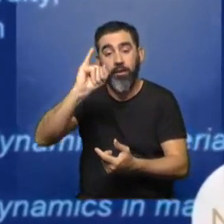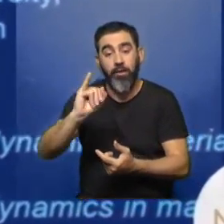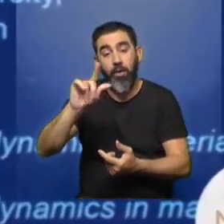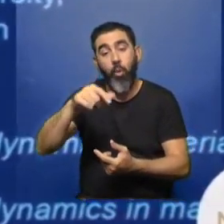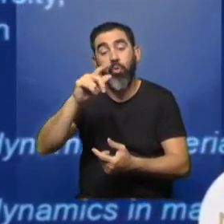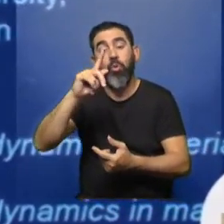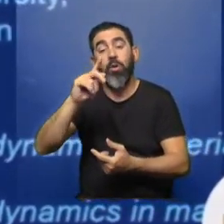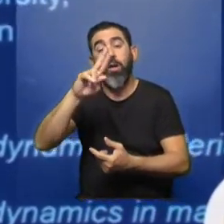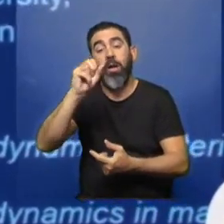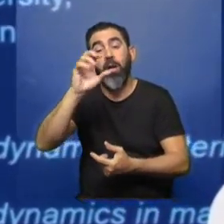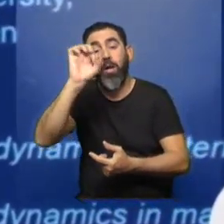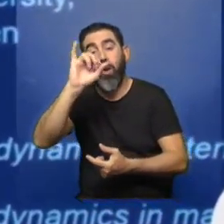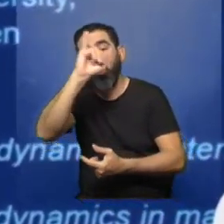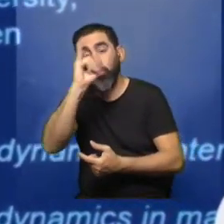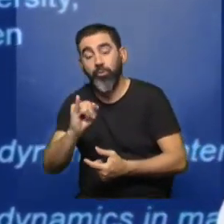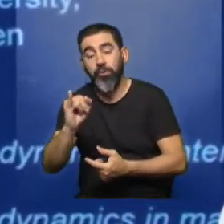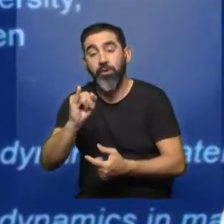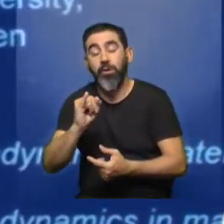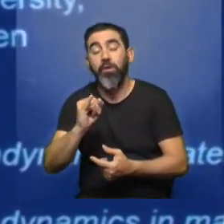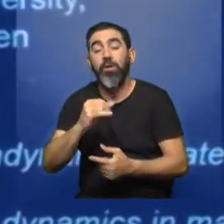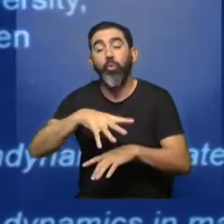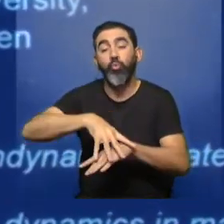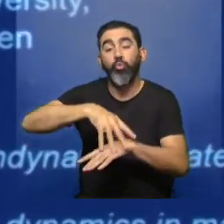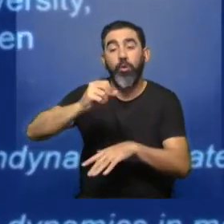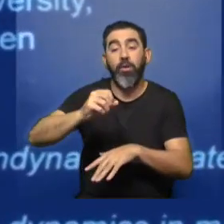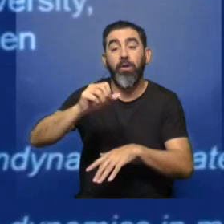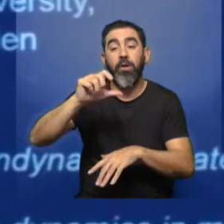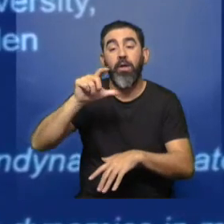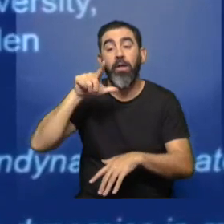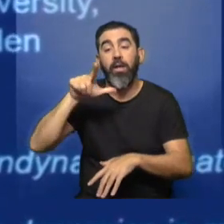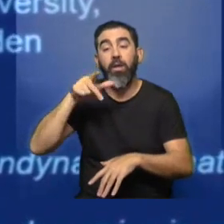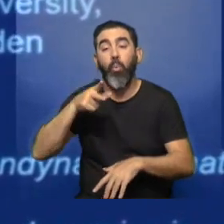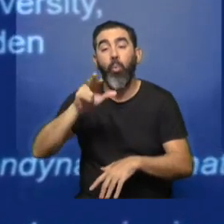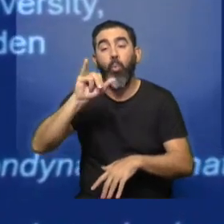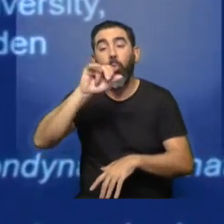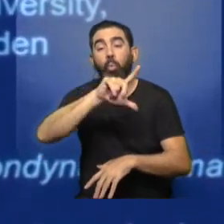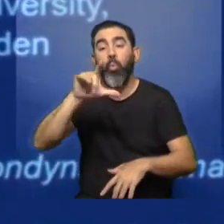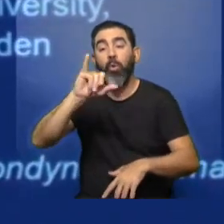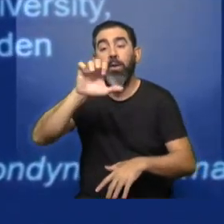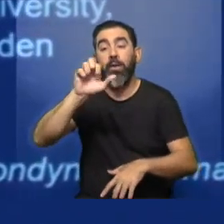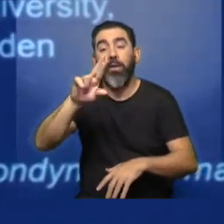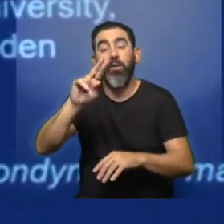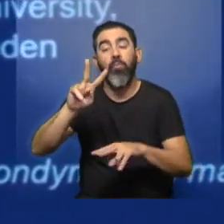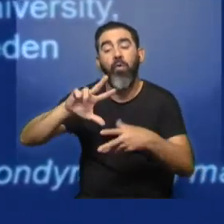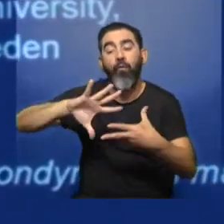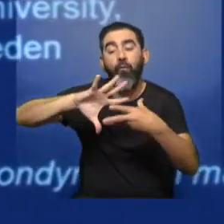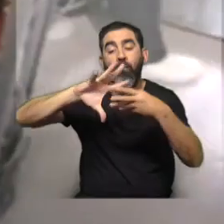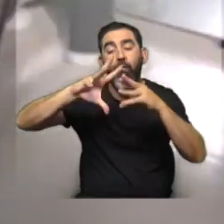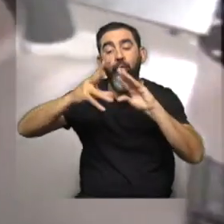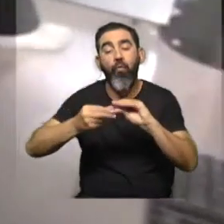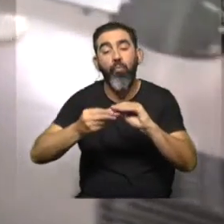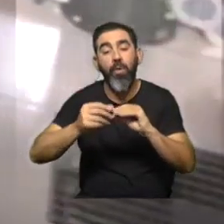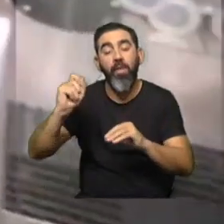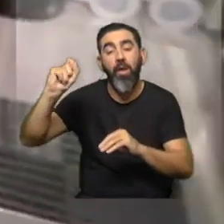Ferenc Krauss y la sueco-finlandesa Anne Lullieu por los métodos experimentales que generan pulsos de luz